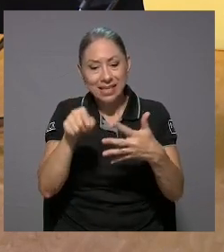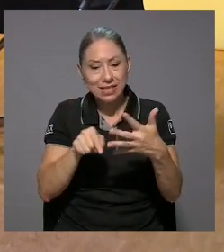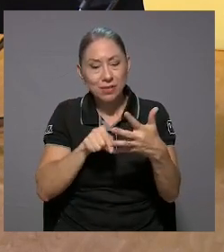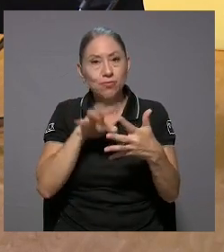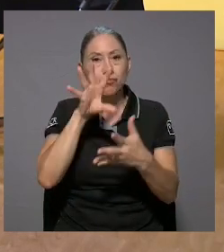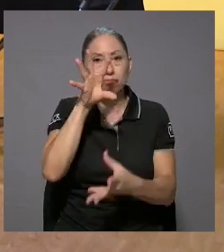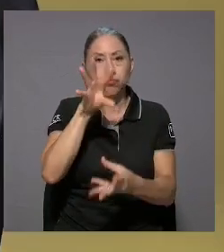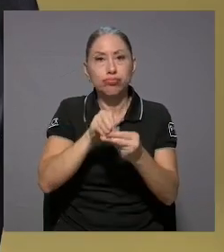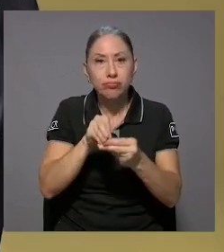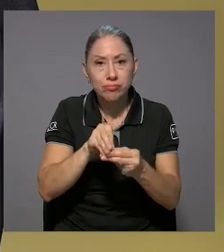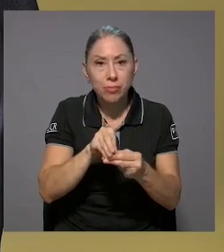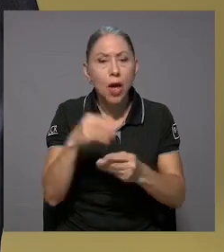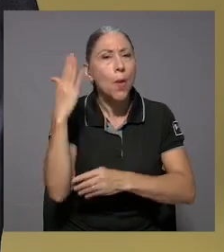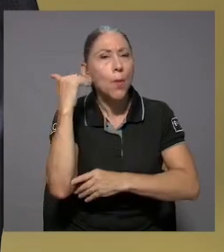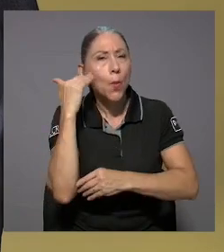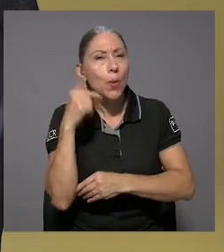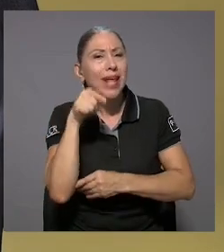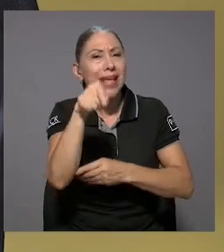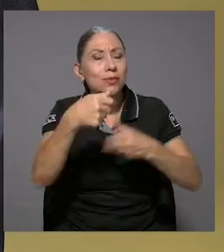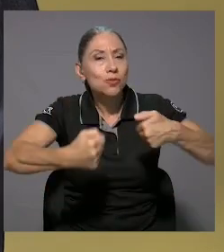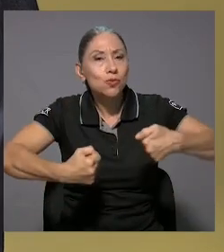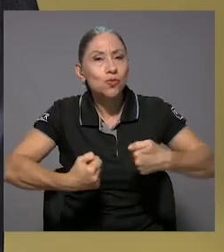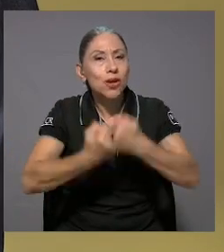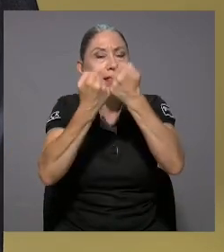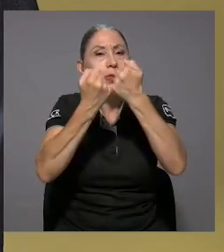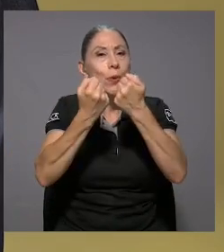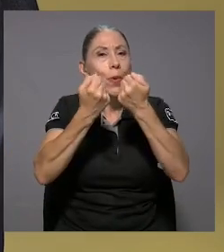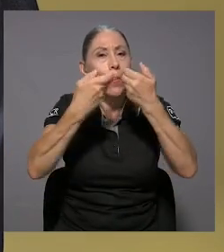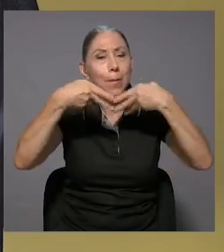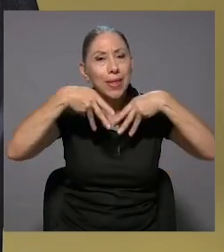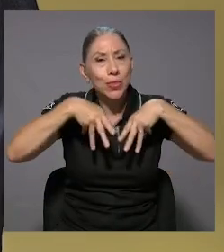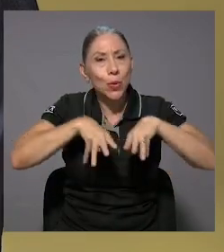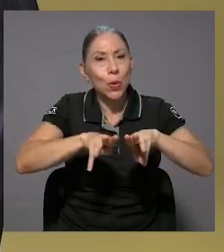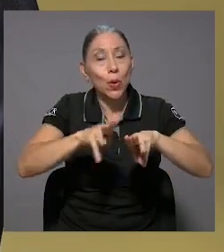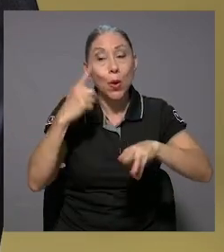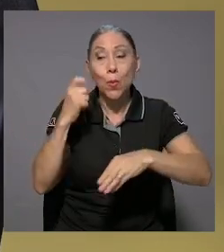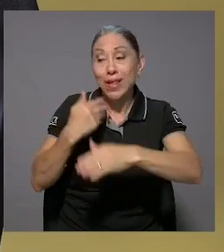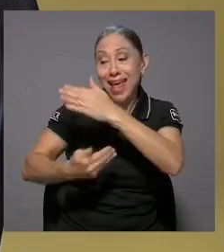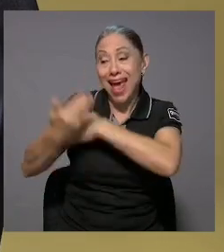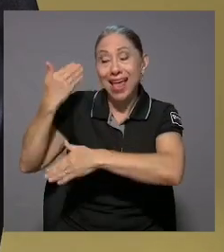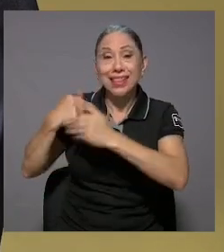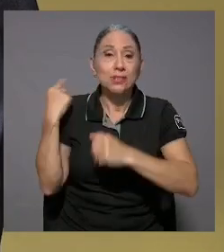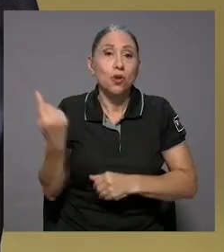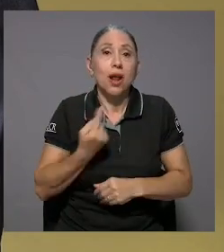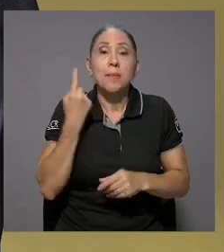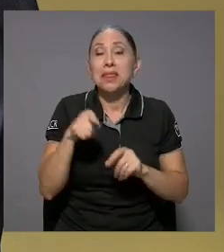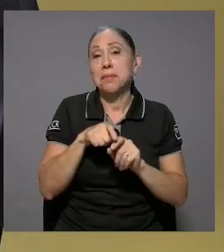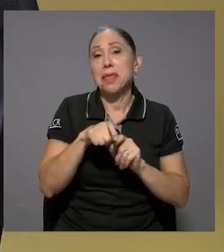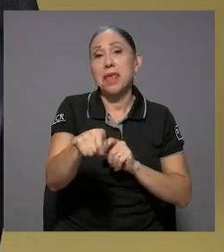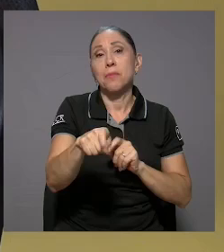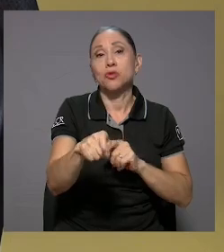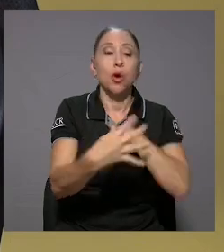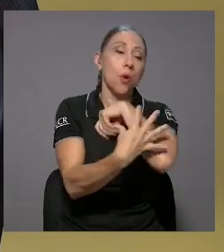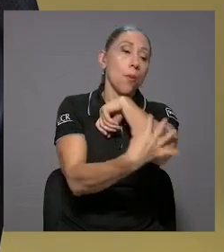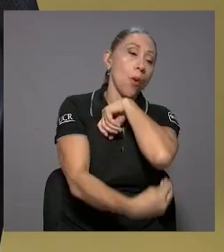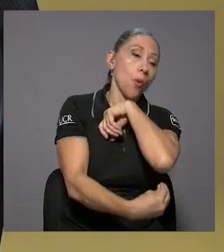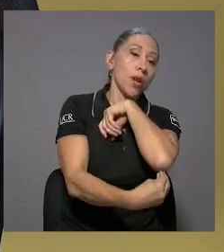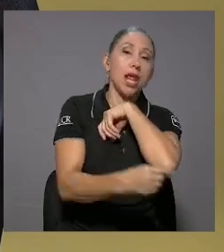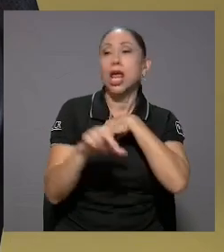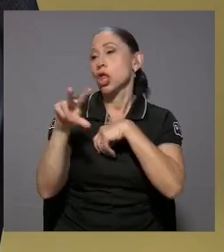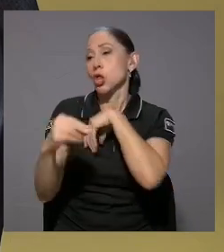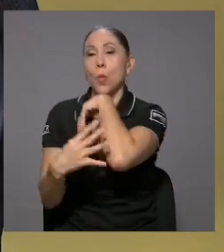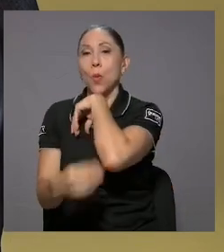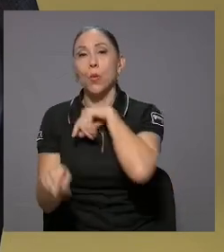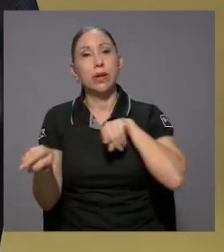5 dimensiones. Entonces, ¿por qué esto es un reto en la parte metodológica? Porque antes nada más